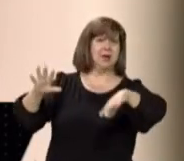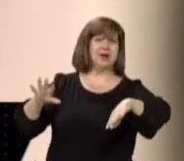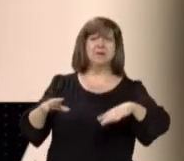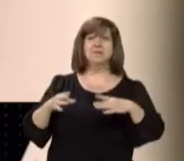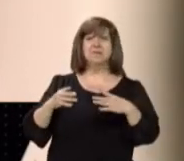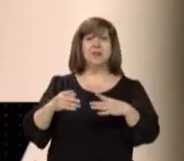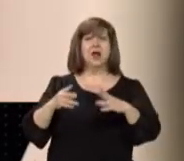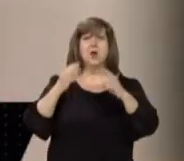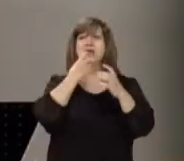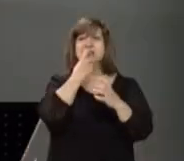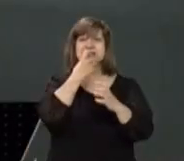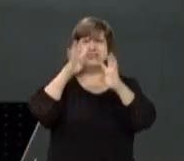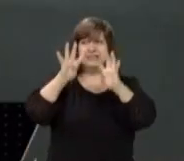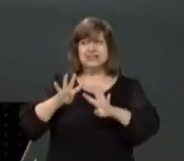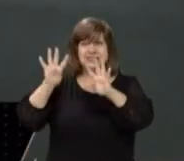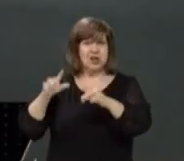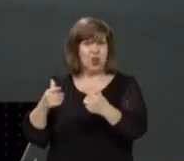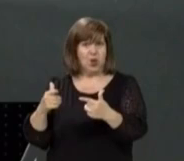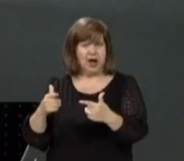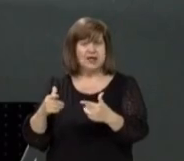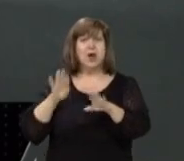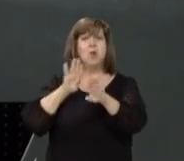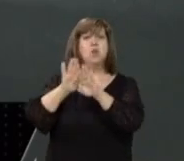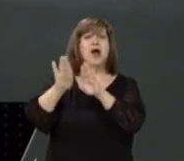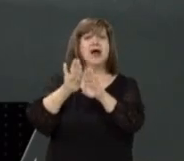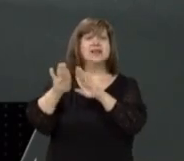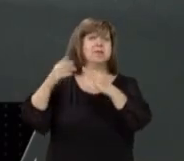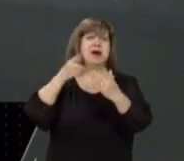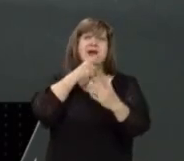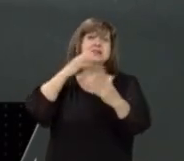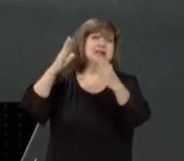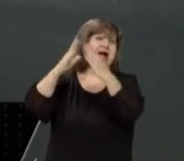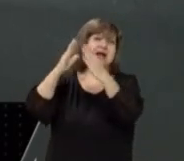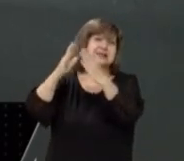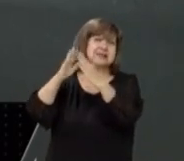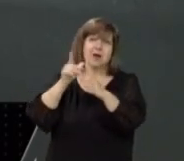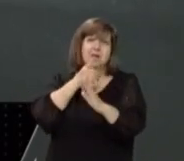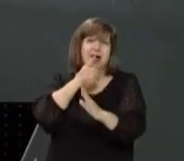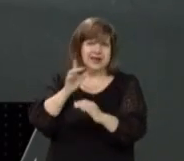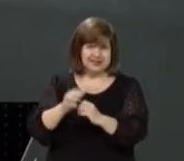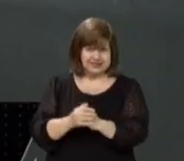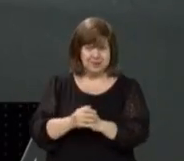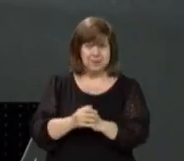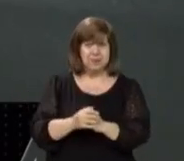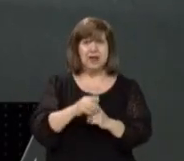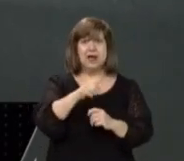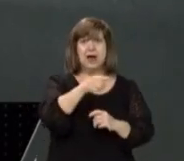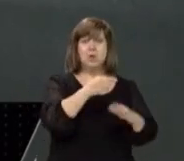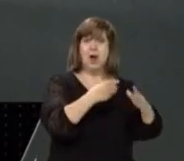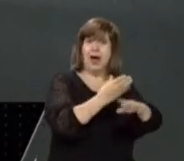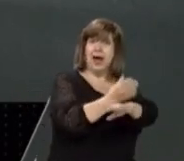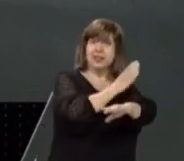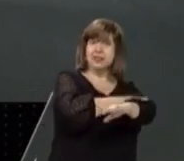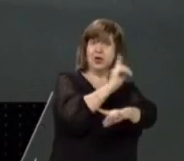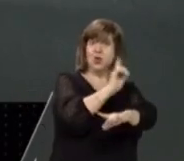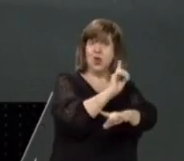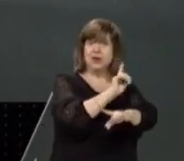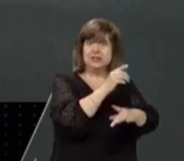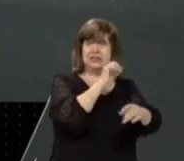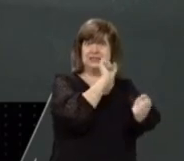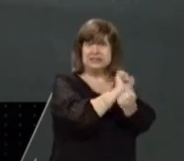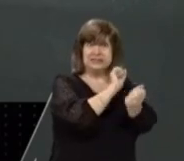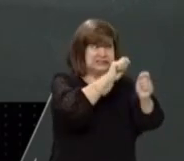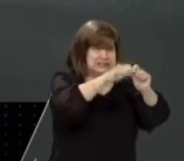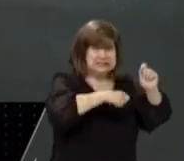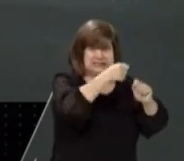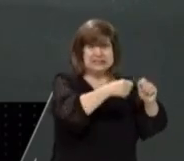ese sector no hay reja, uh-huh. Son puertas en una casa. Ah, qué bueno. Y se siente